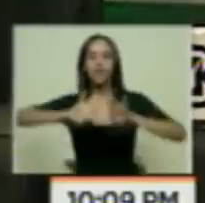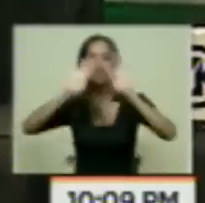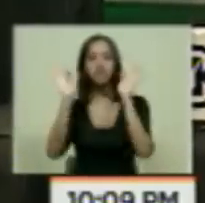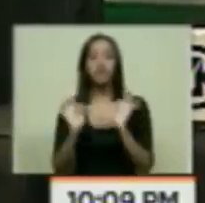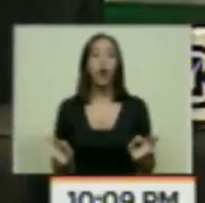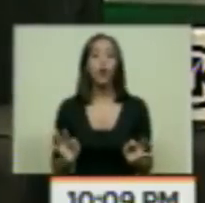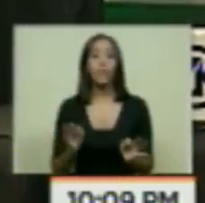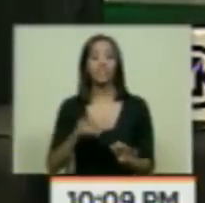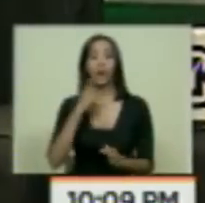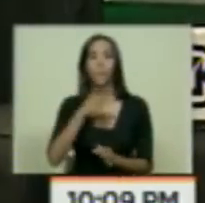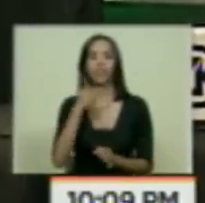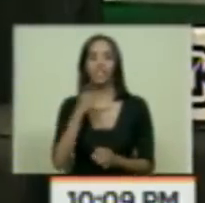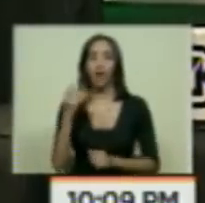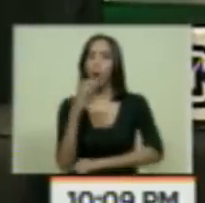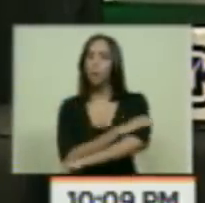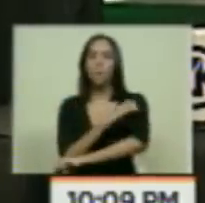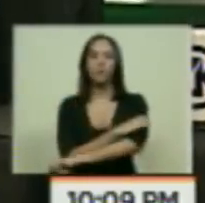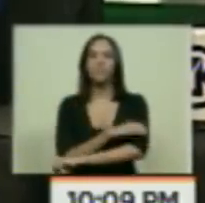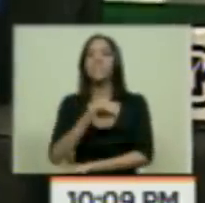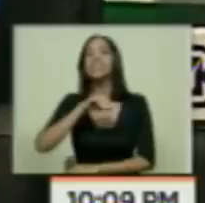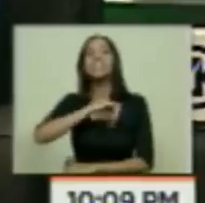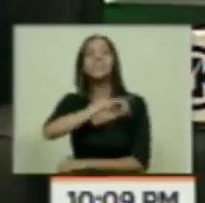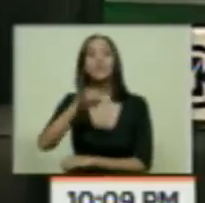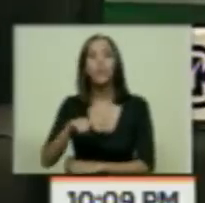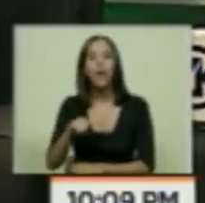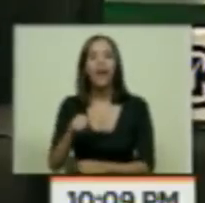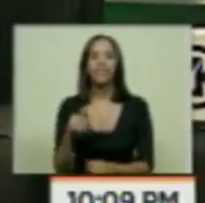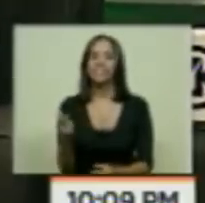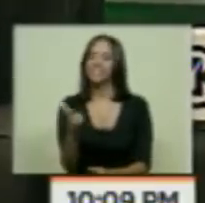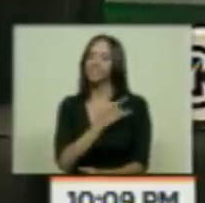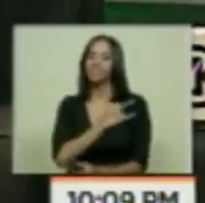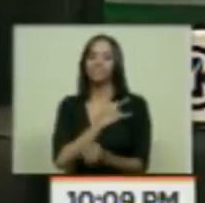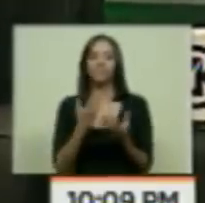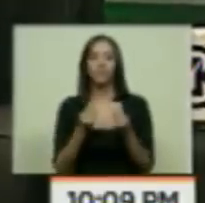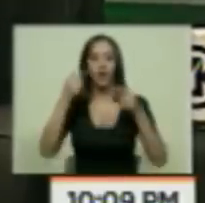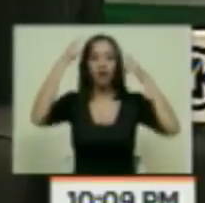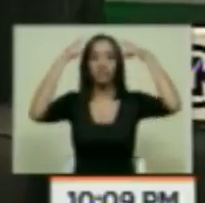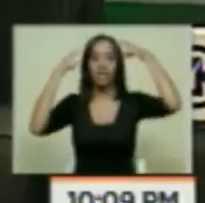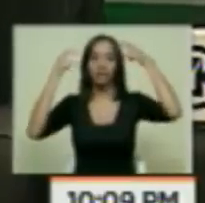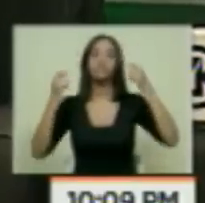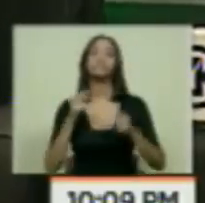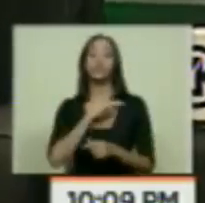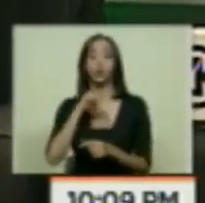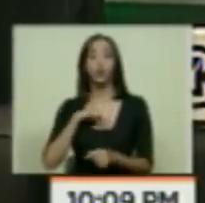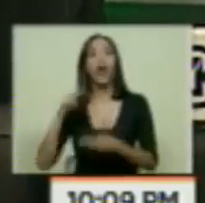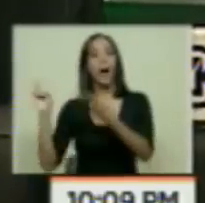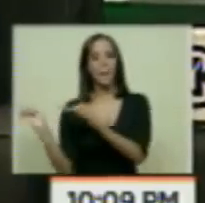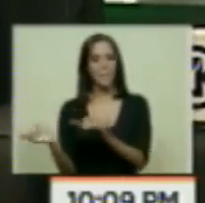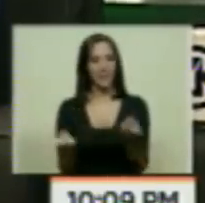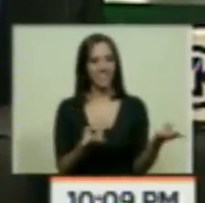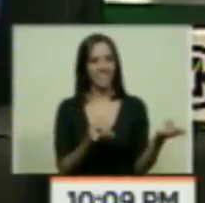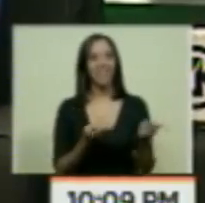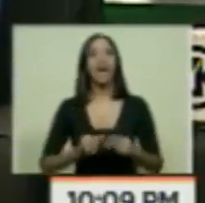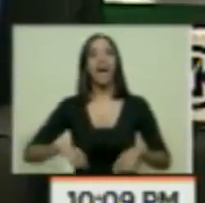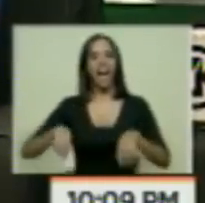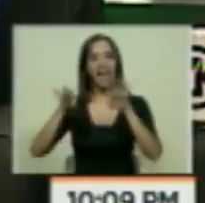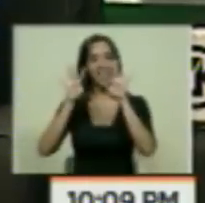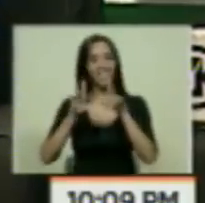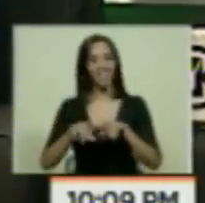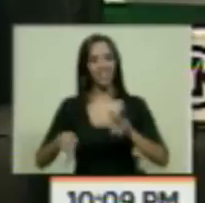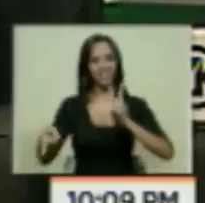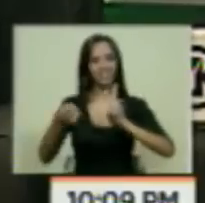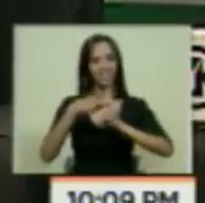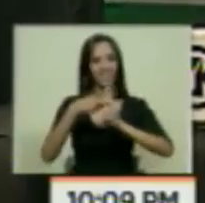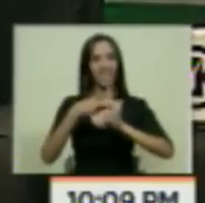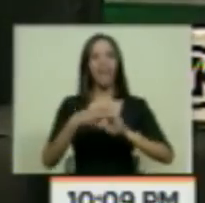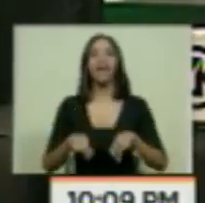escuálidos que fueran, quisieron a Hugo Chávez. Así que también nosotros los vamos a convidar a que escriba con la etiqueta numeral